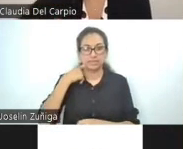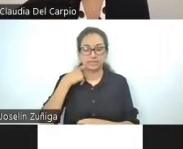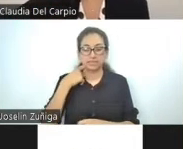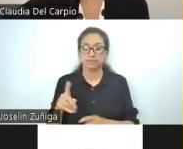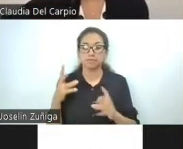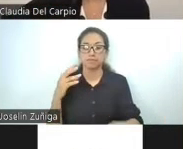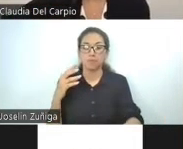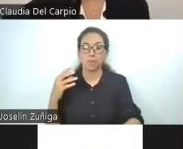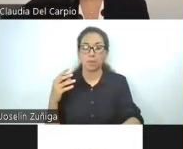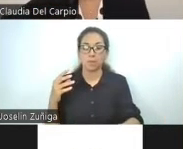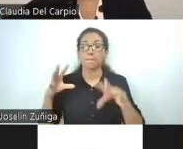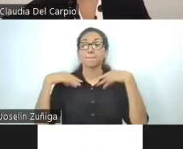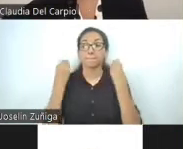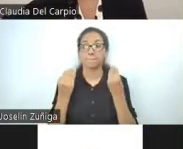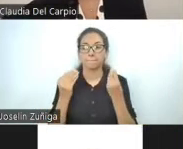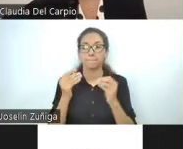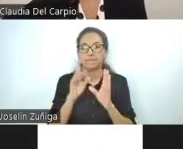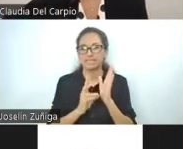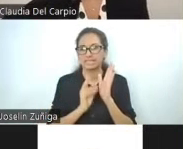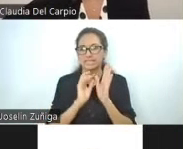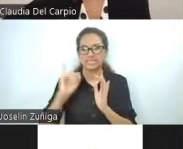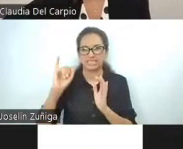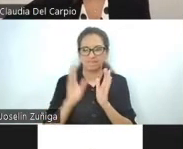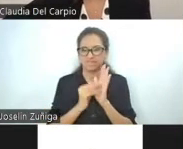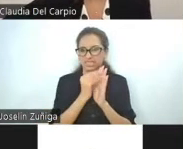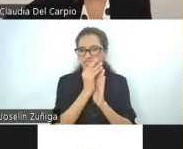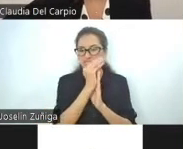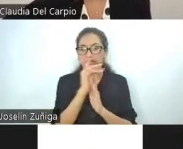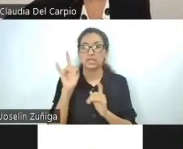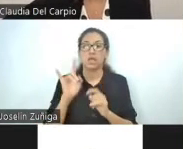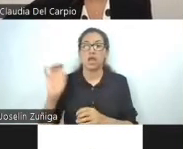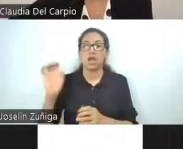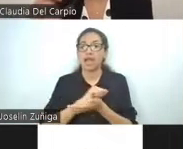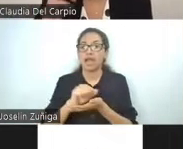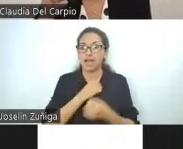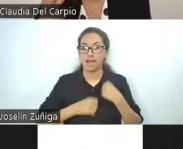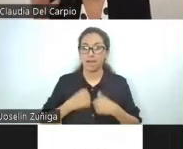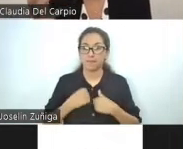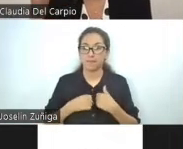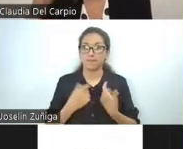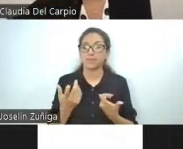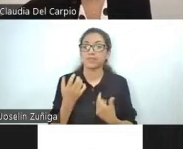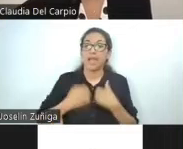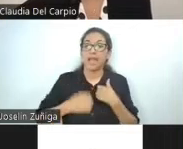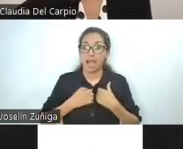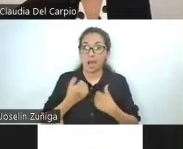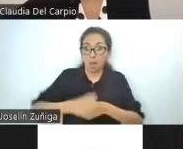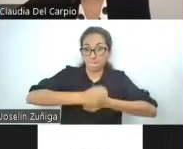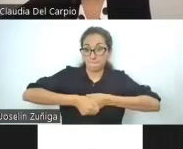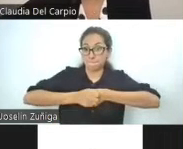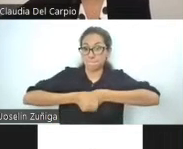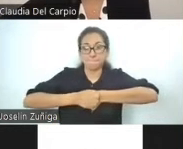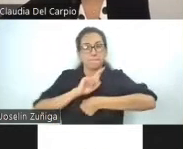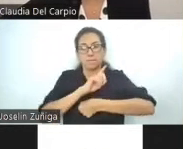también genera infecciones. Evite el uso de jabón. Jabón se refieren al jabón de tocador. Gel